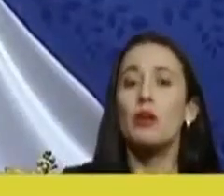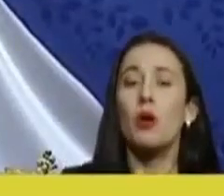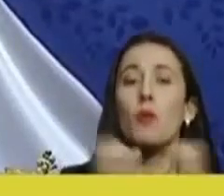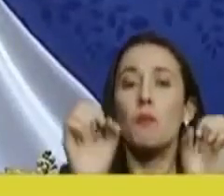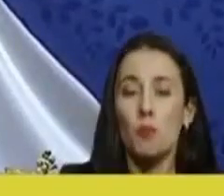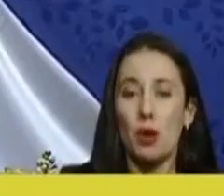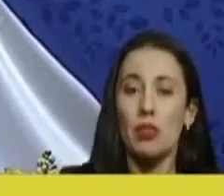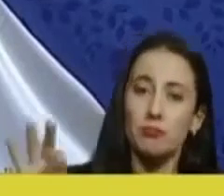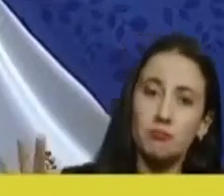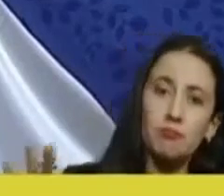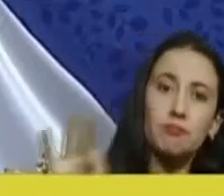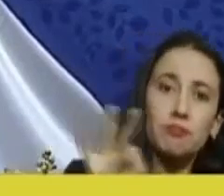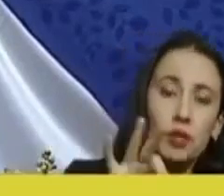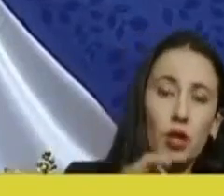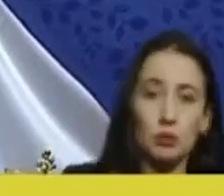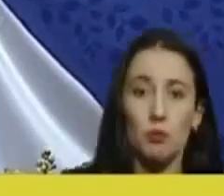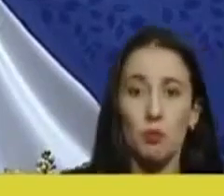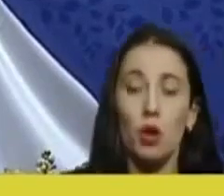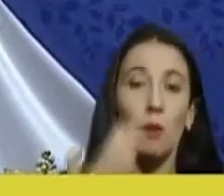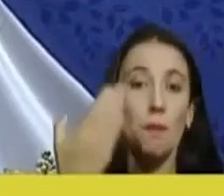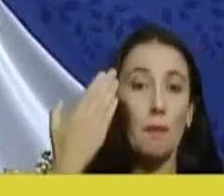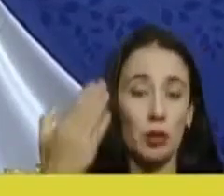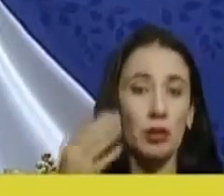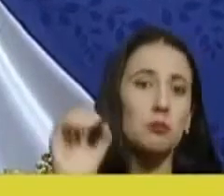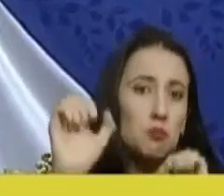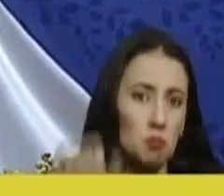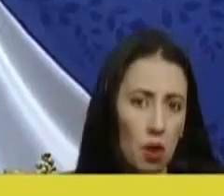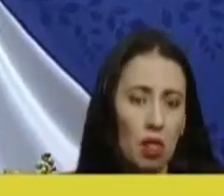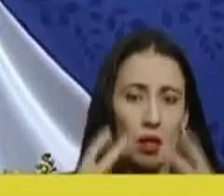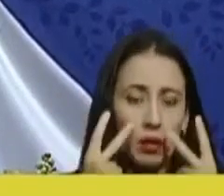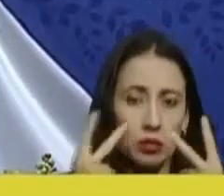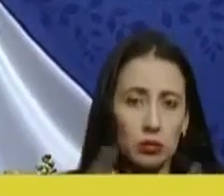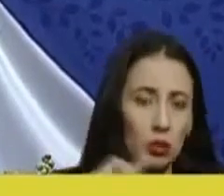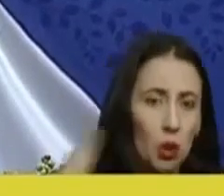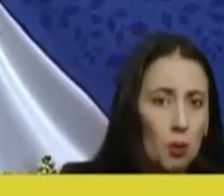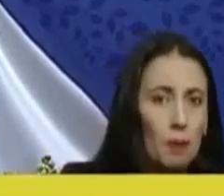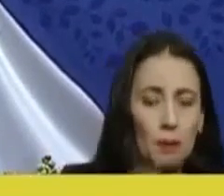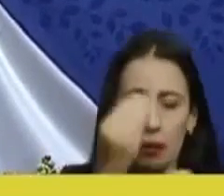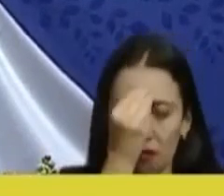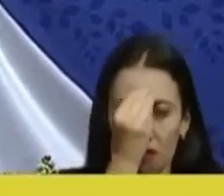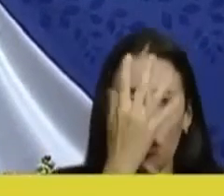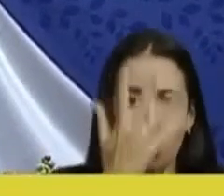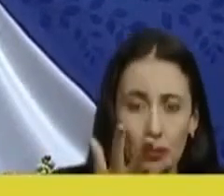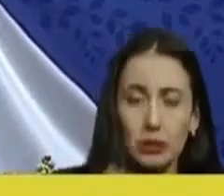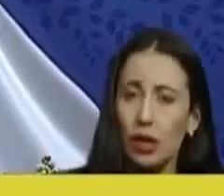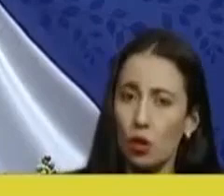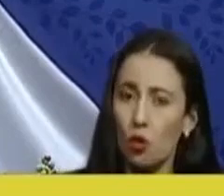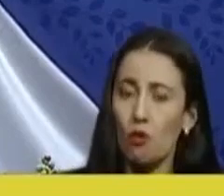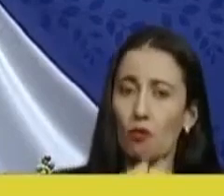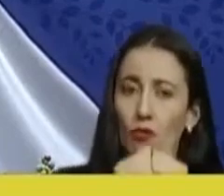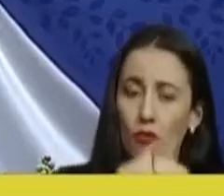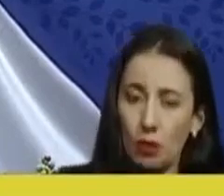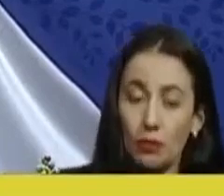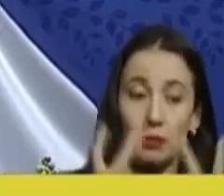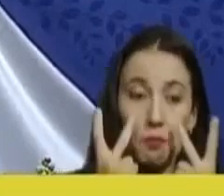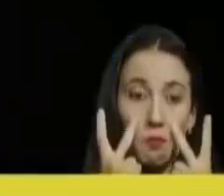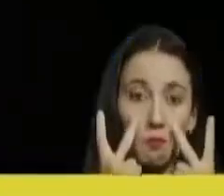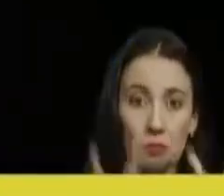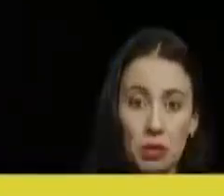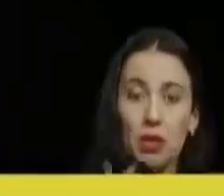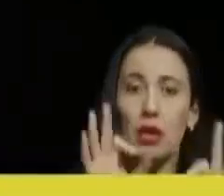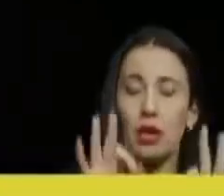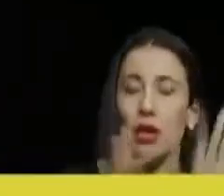los delegados de las organizaciones políticas de primera mano nos acompañen y miren